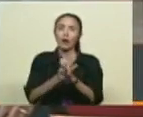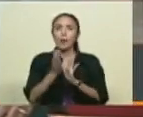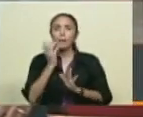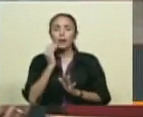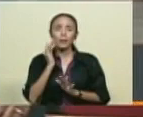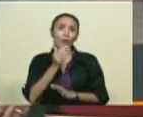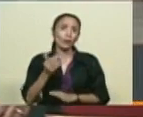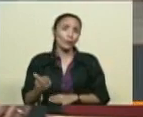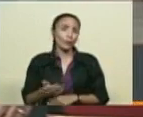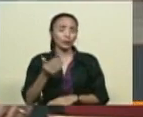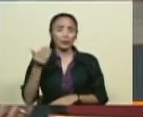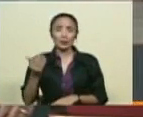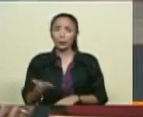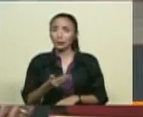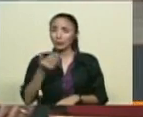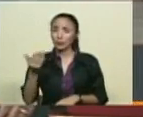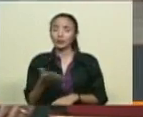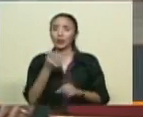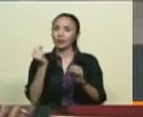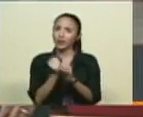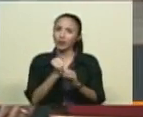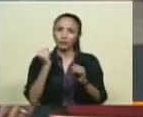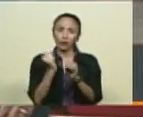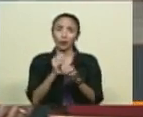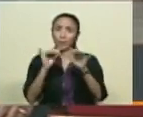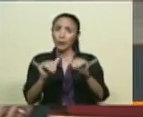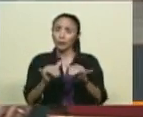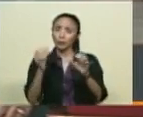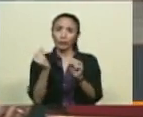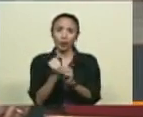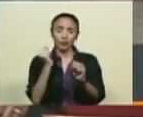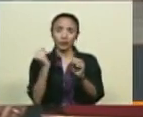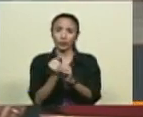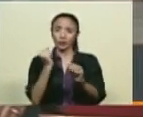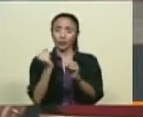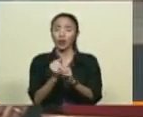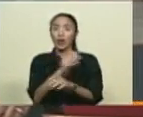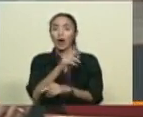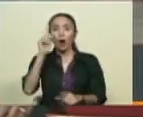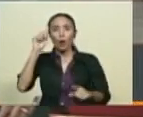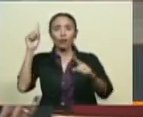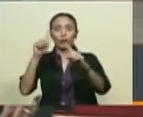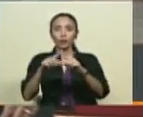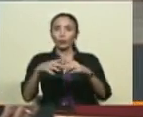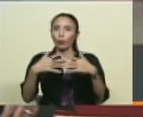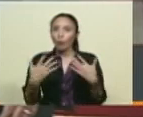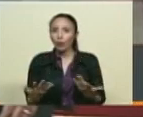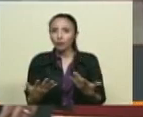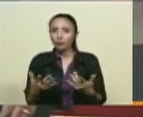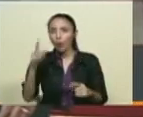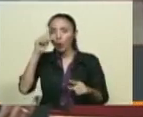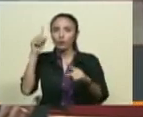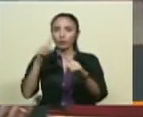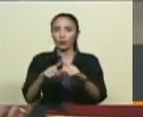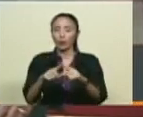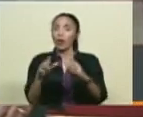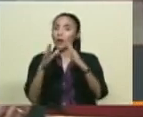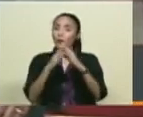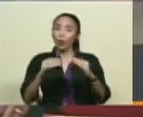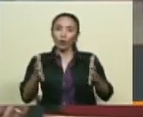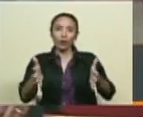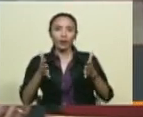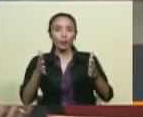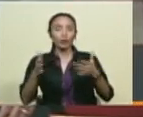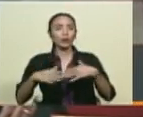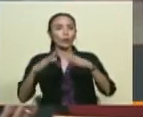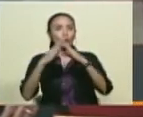imprescindible continuar trabajando a fin de garantizar alcanzar la meta en el sentido de que logremos